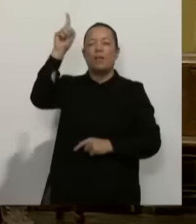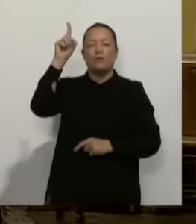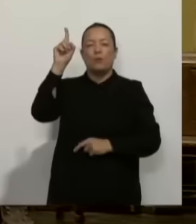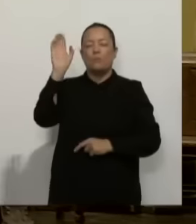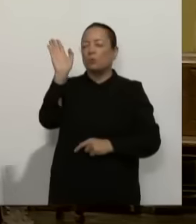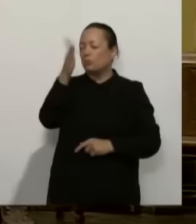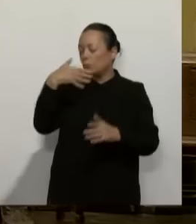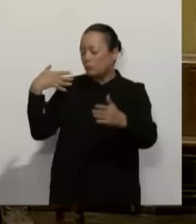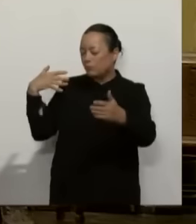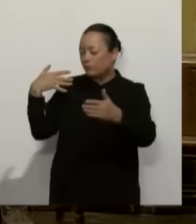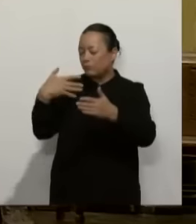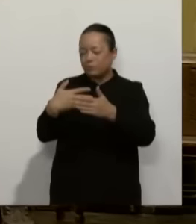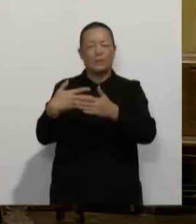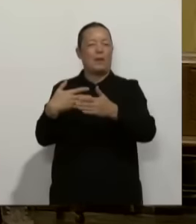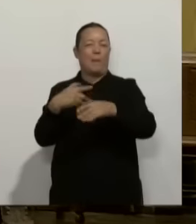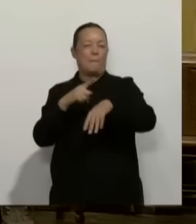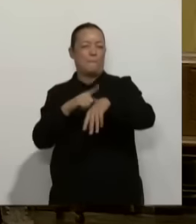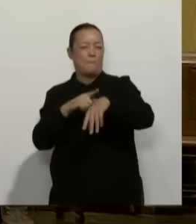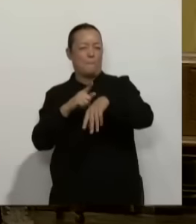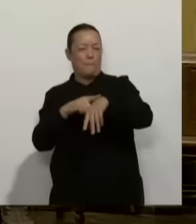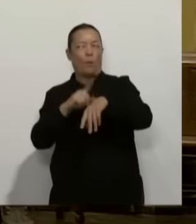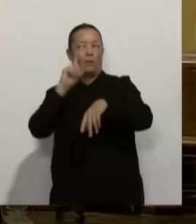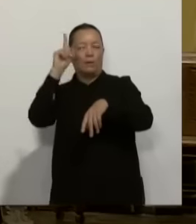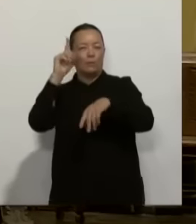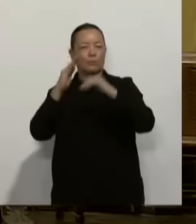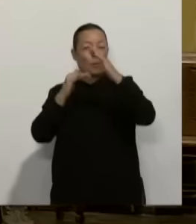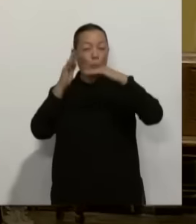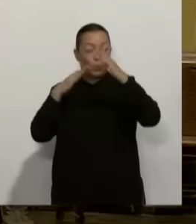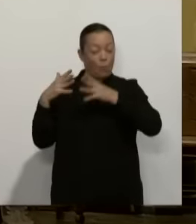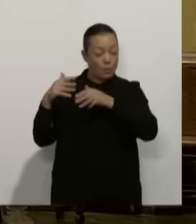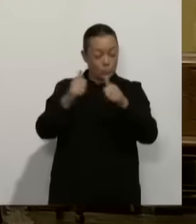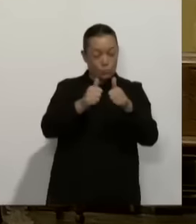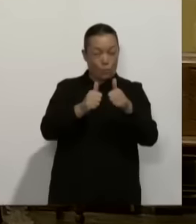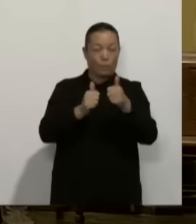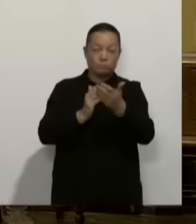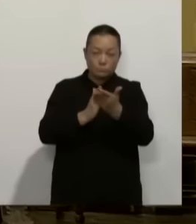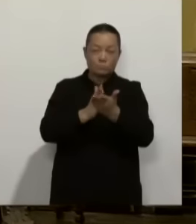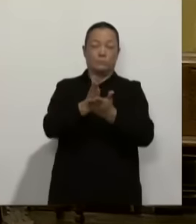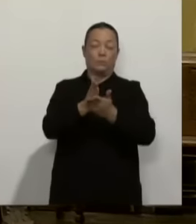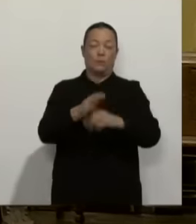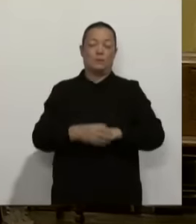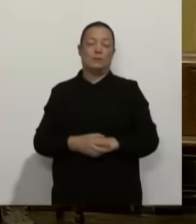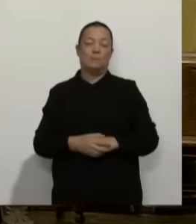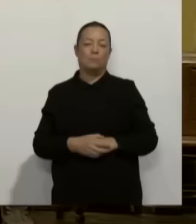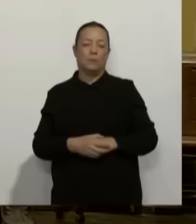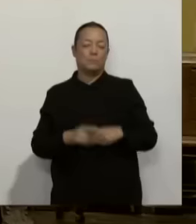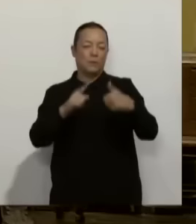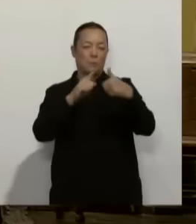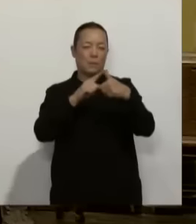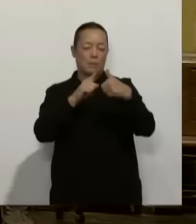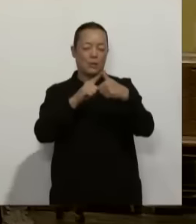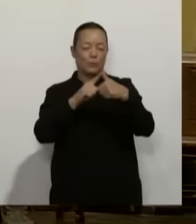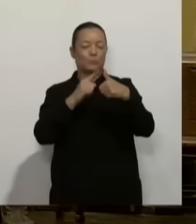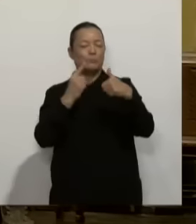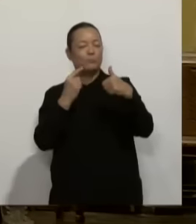por todo lo que Dios ha hecho por el pueblo. Y aquí quizá la primera consigna para